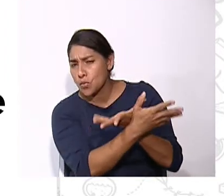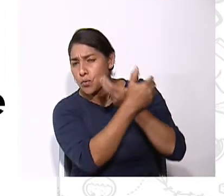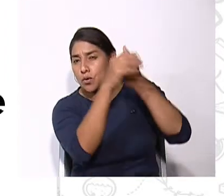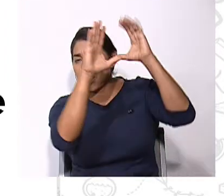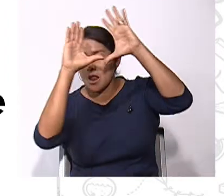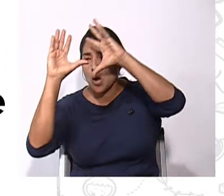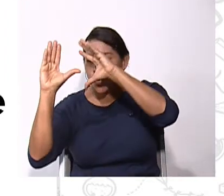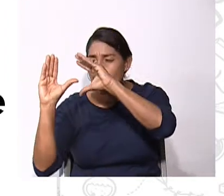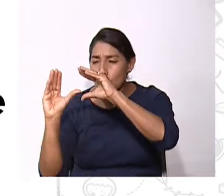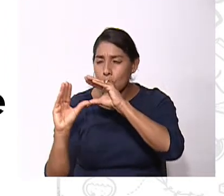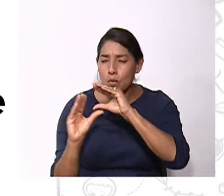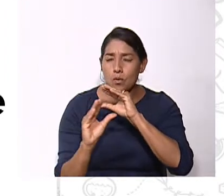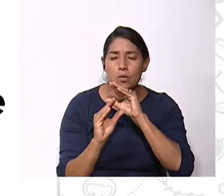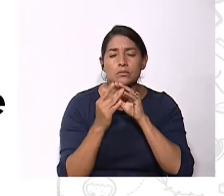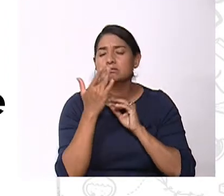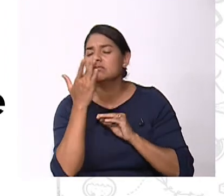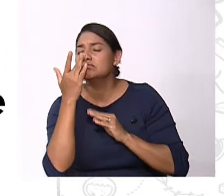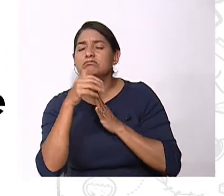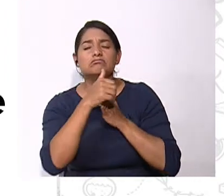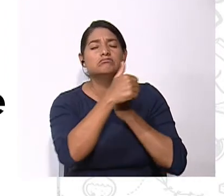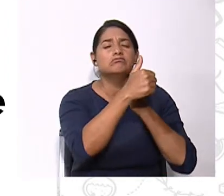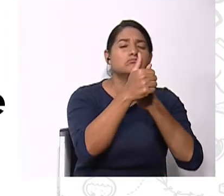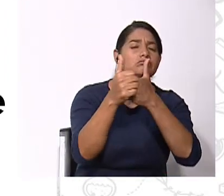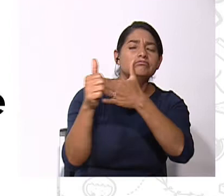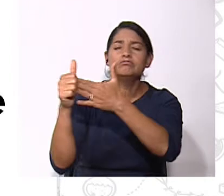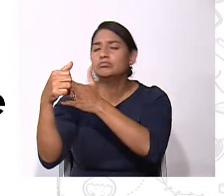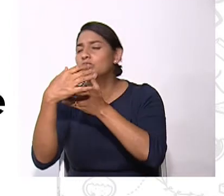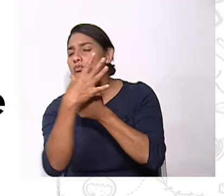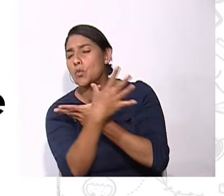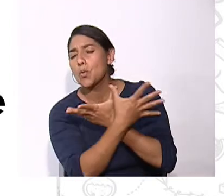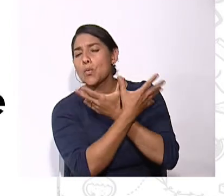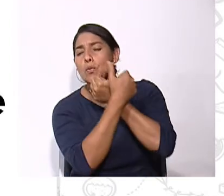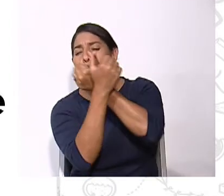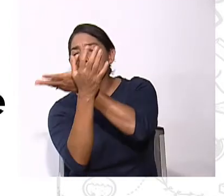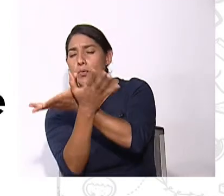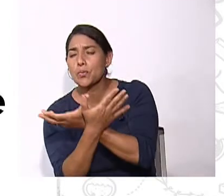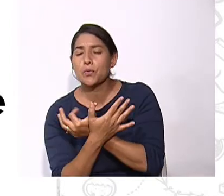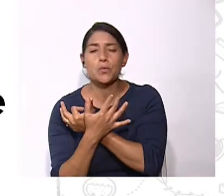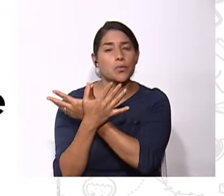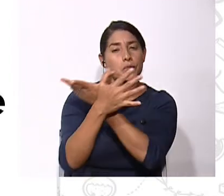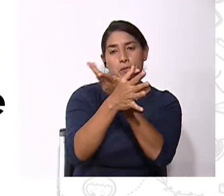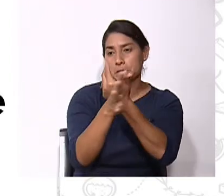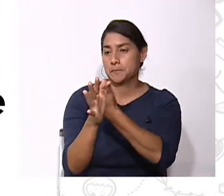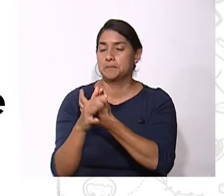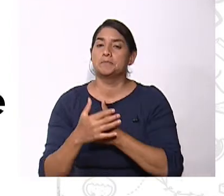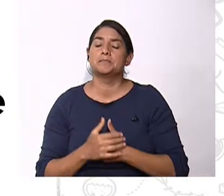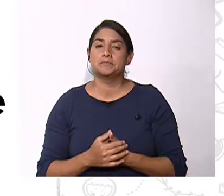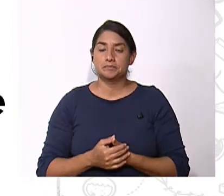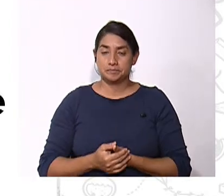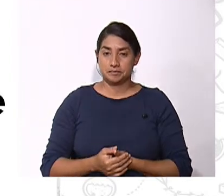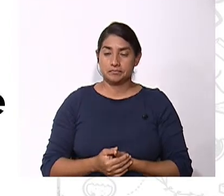noche orientándose con su sistema radar.